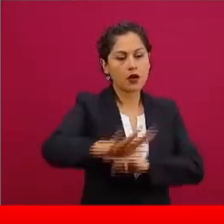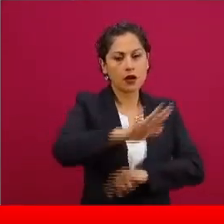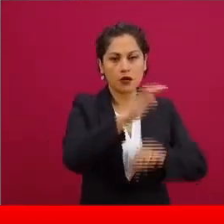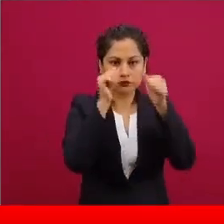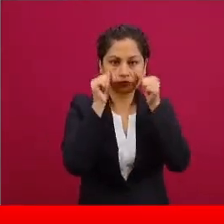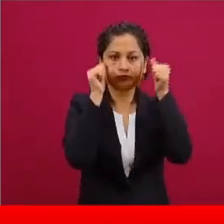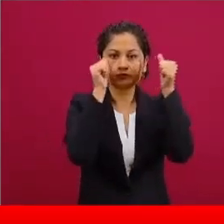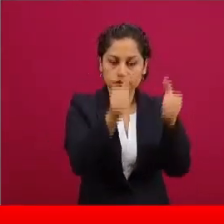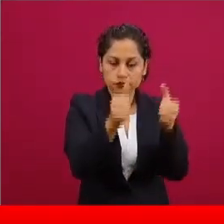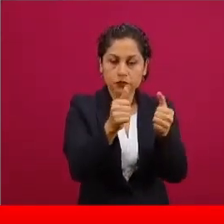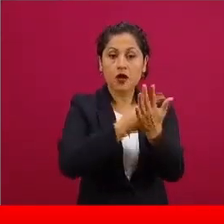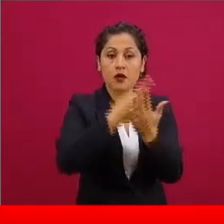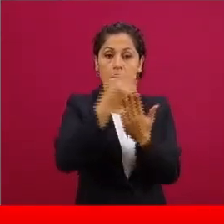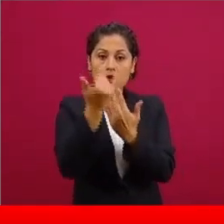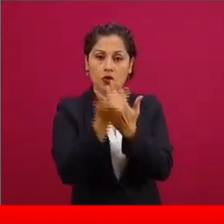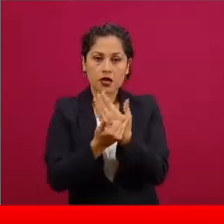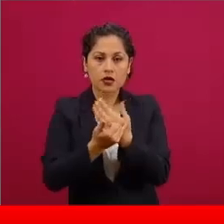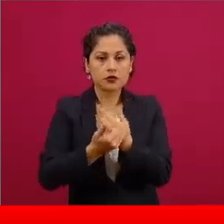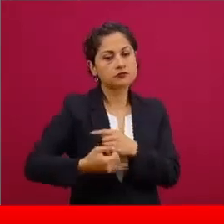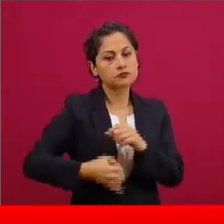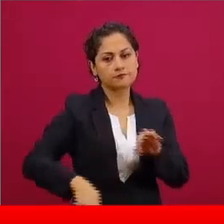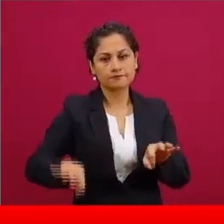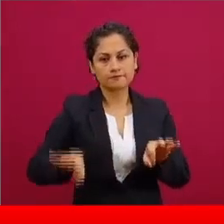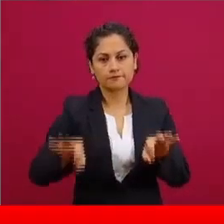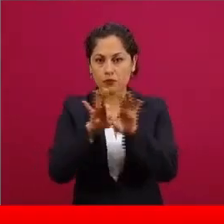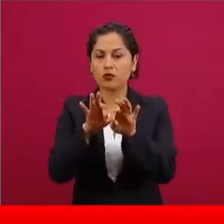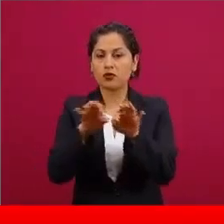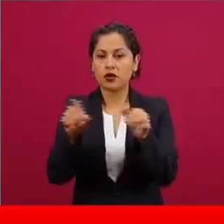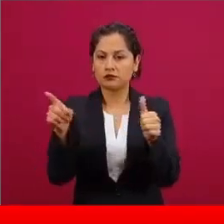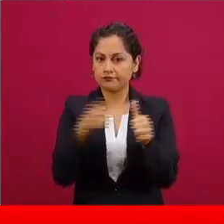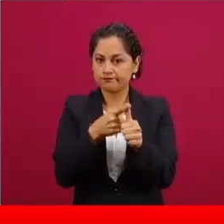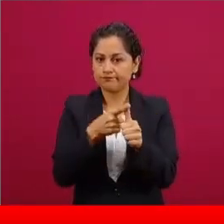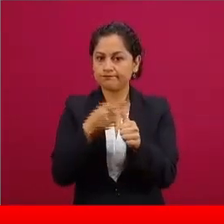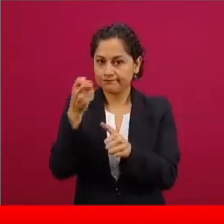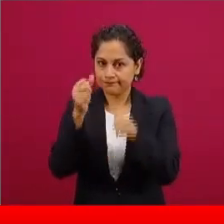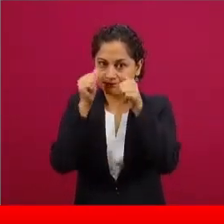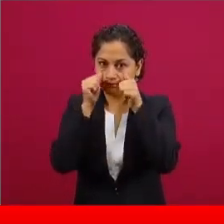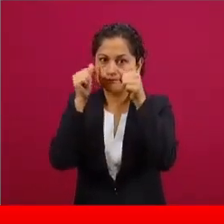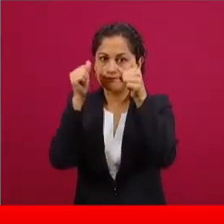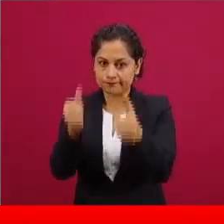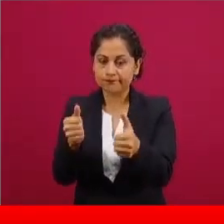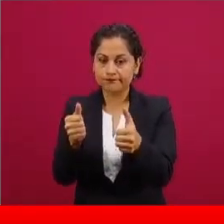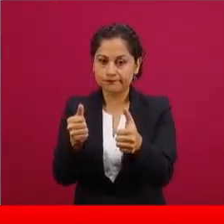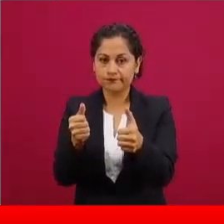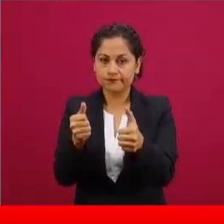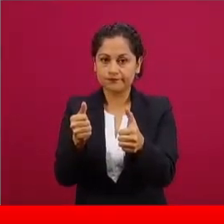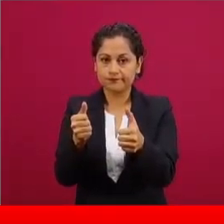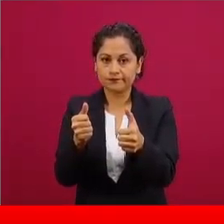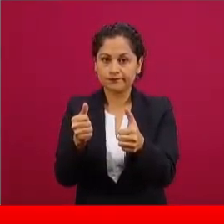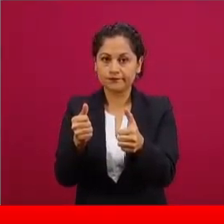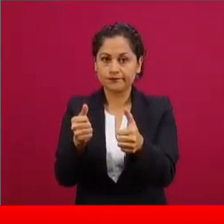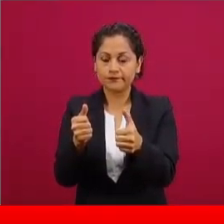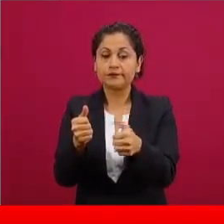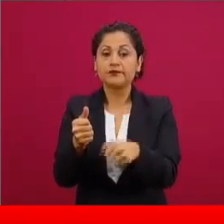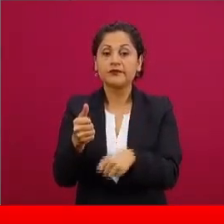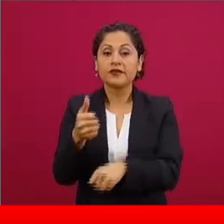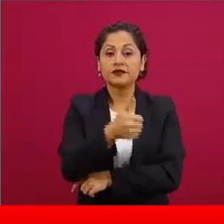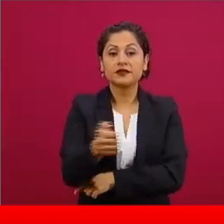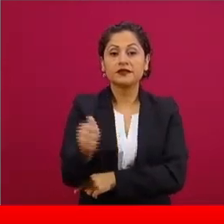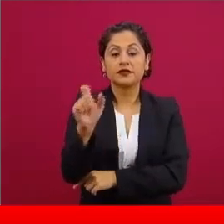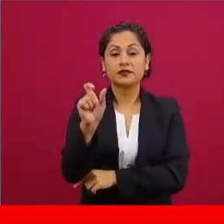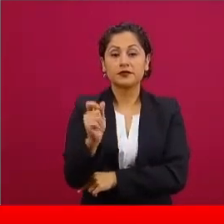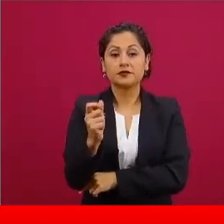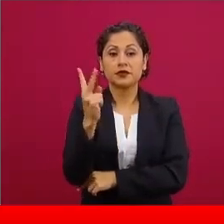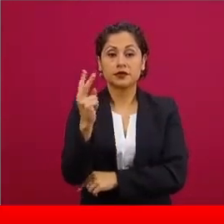prioritarios en 600 22 mil 556